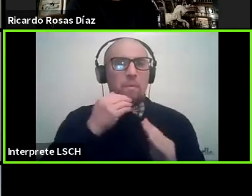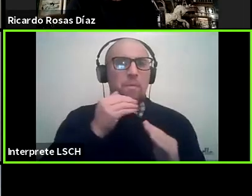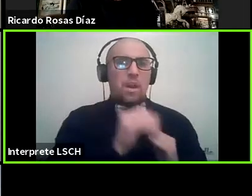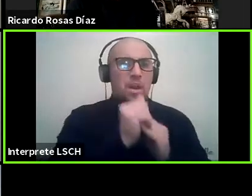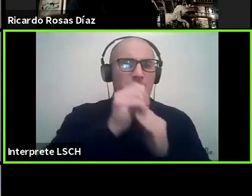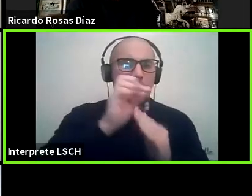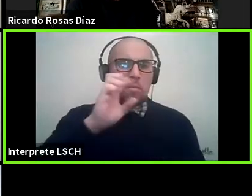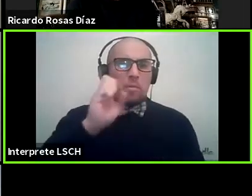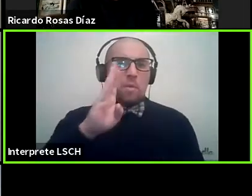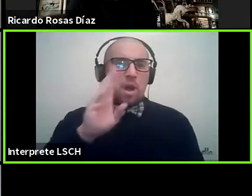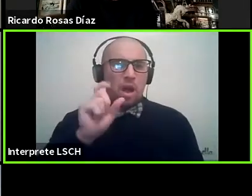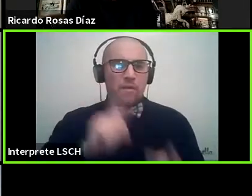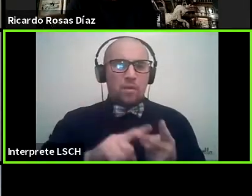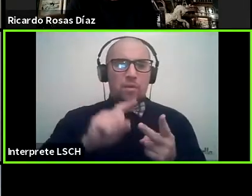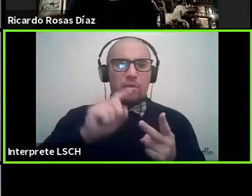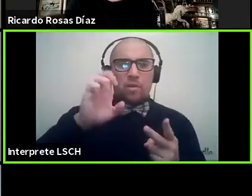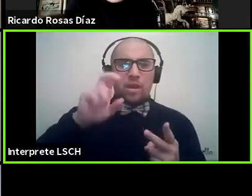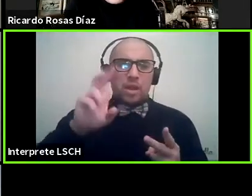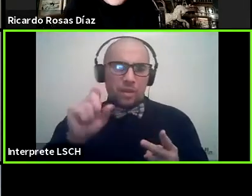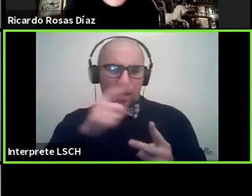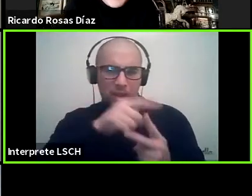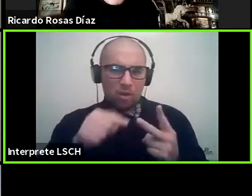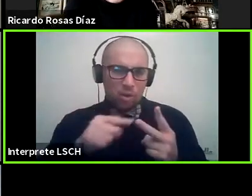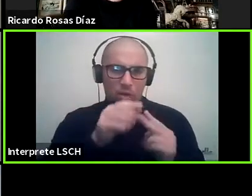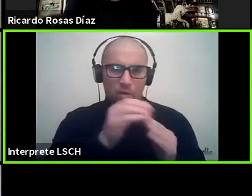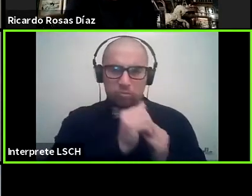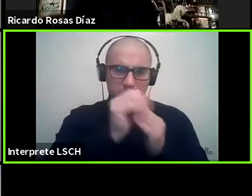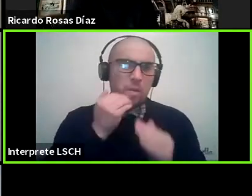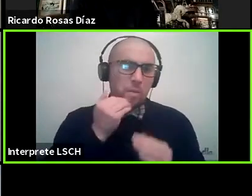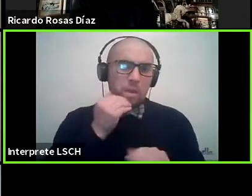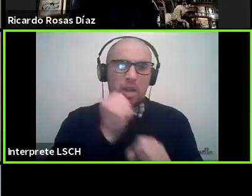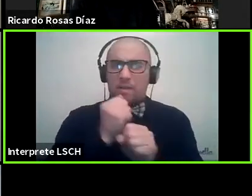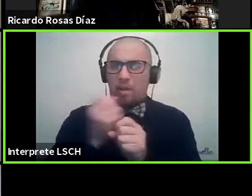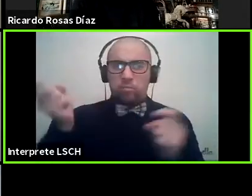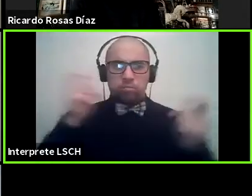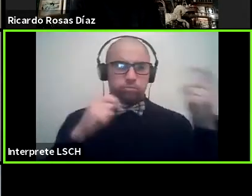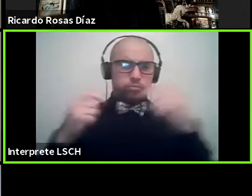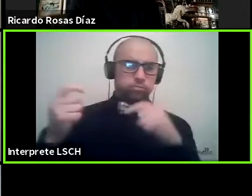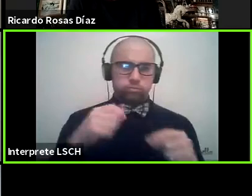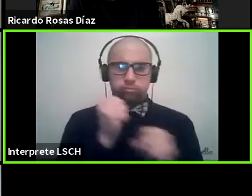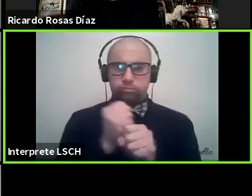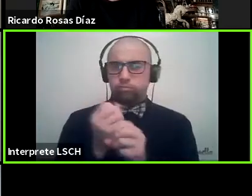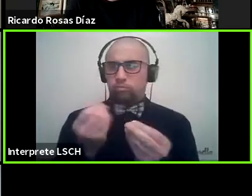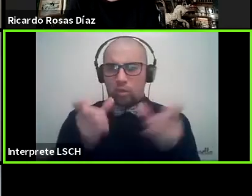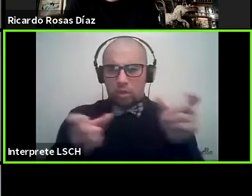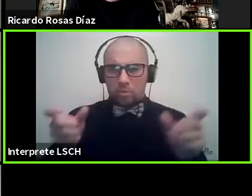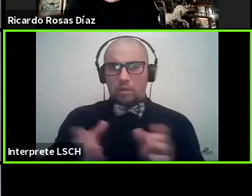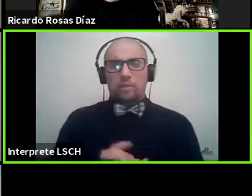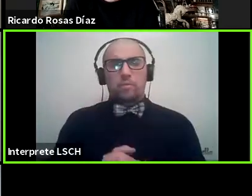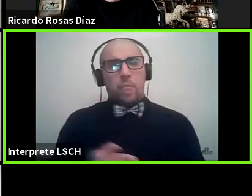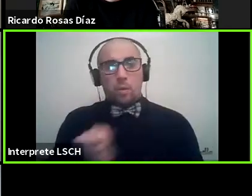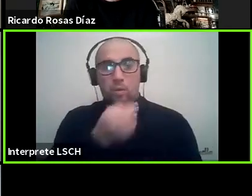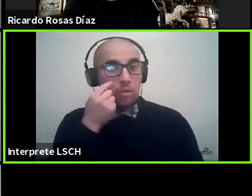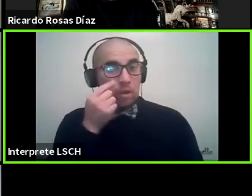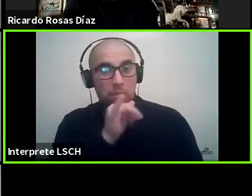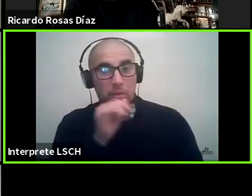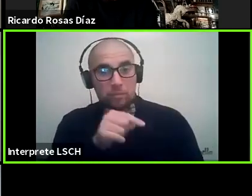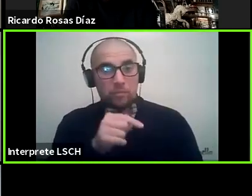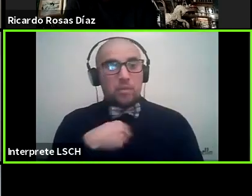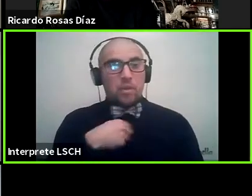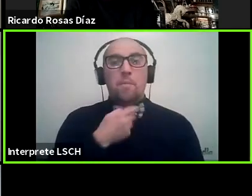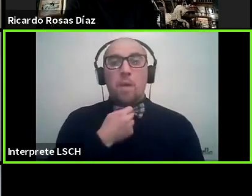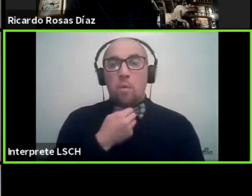quienes van a hacer la presentación del producto, pero ha trabajado aquí un montón de gente. Bueno, ustedes ya lo van a ver. A mí lo que más me alegra